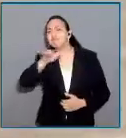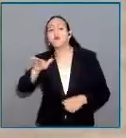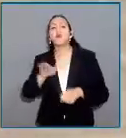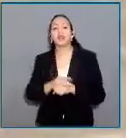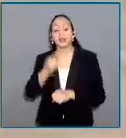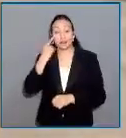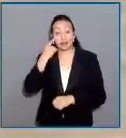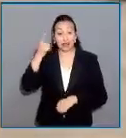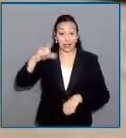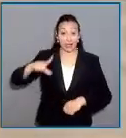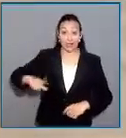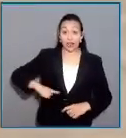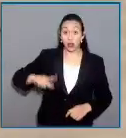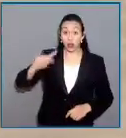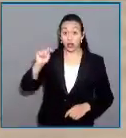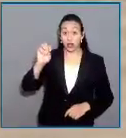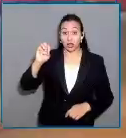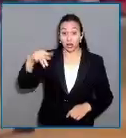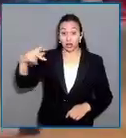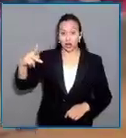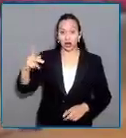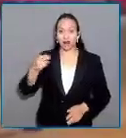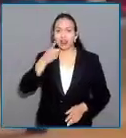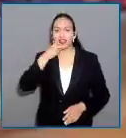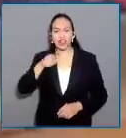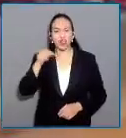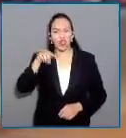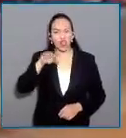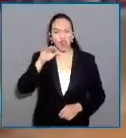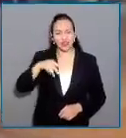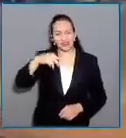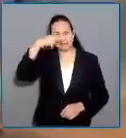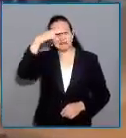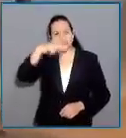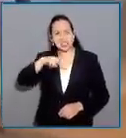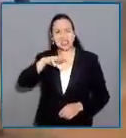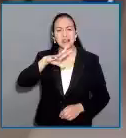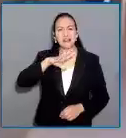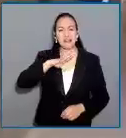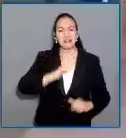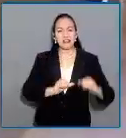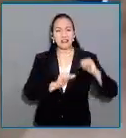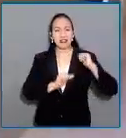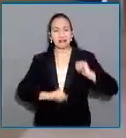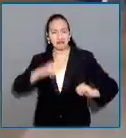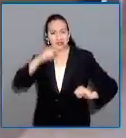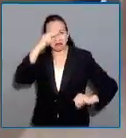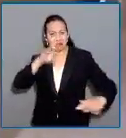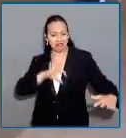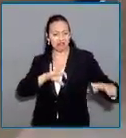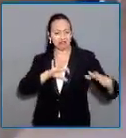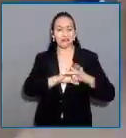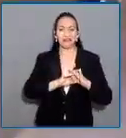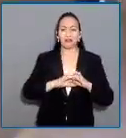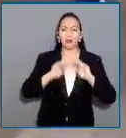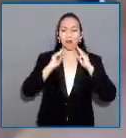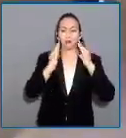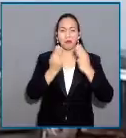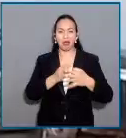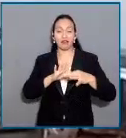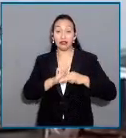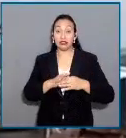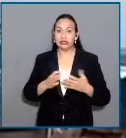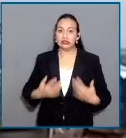presidente Trump denunciara los vínculos existentes entre las autoridades mexicanas y el narcotráfico, preocupación que se suma a